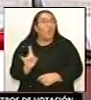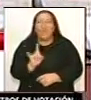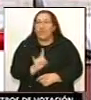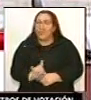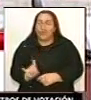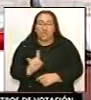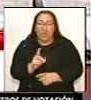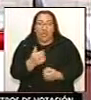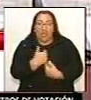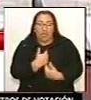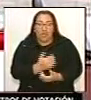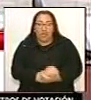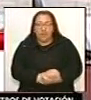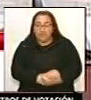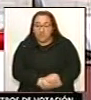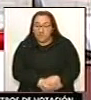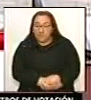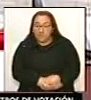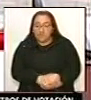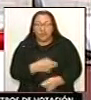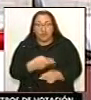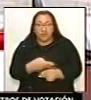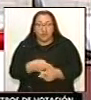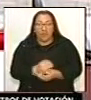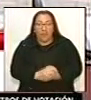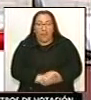no tiene esa relación